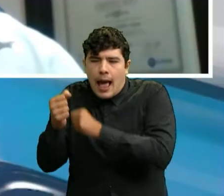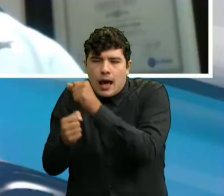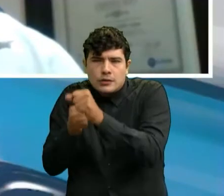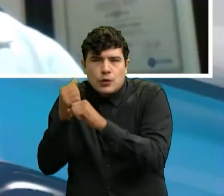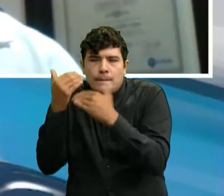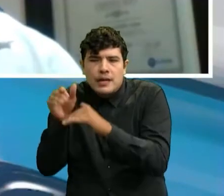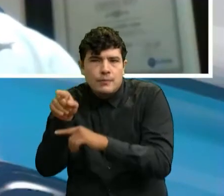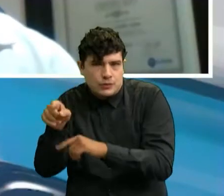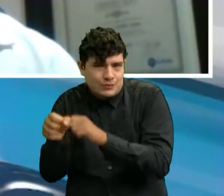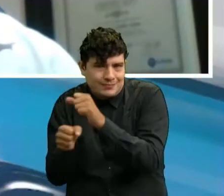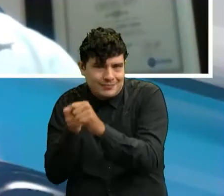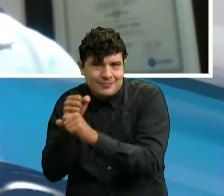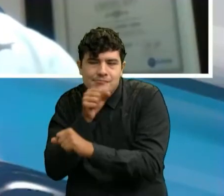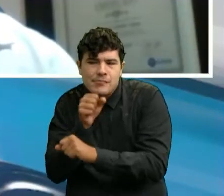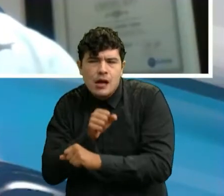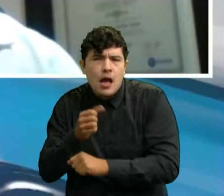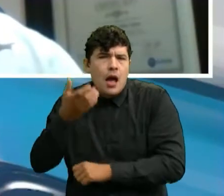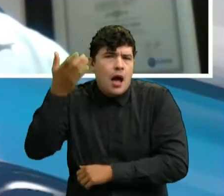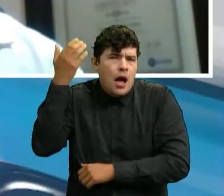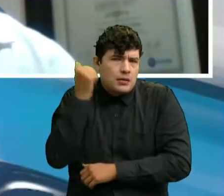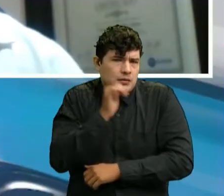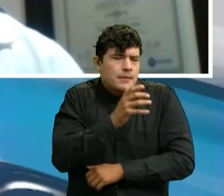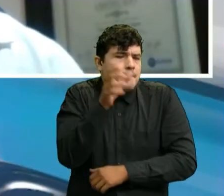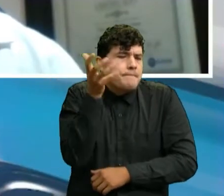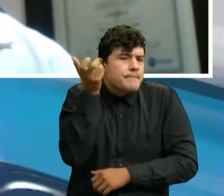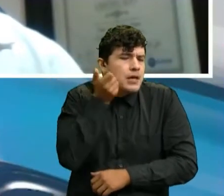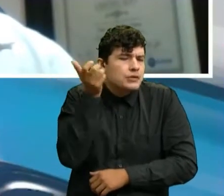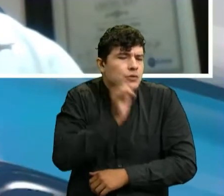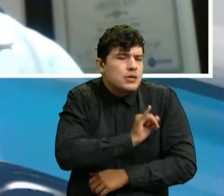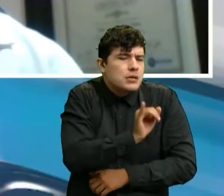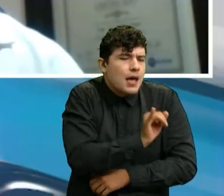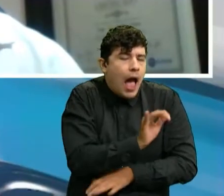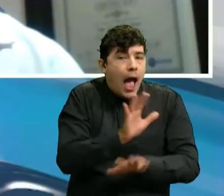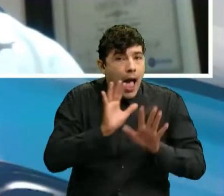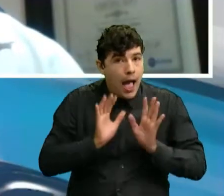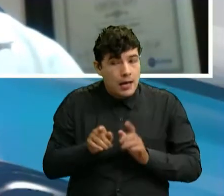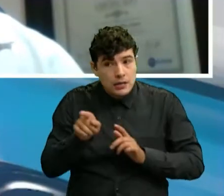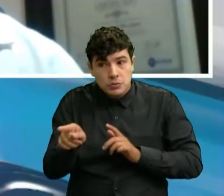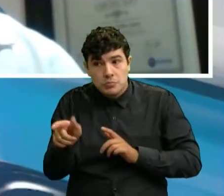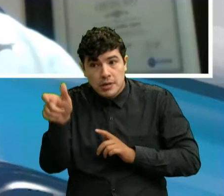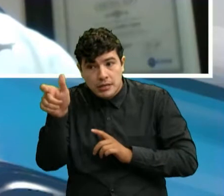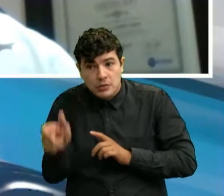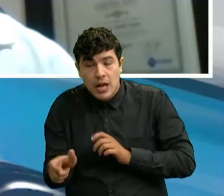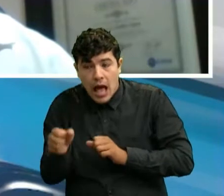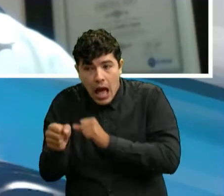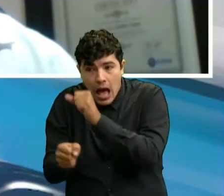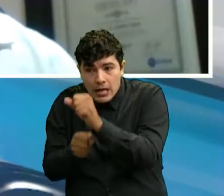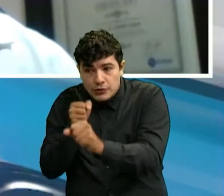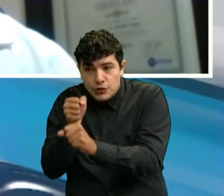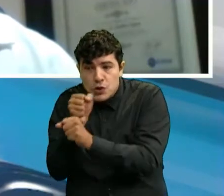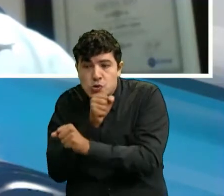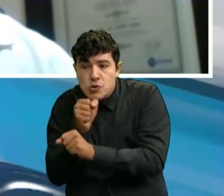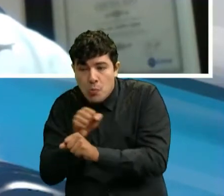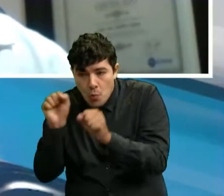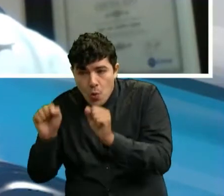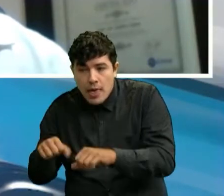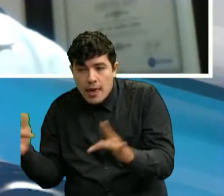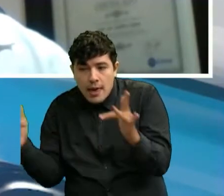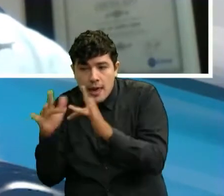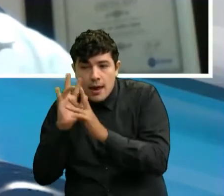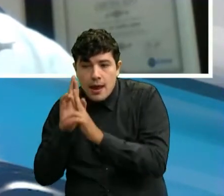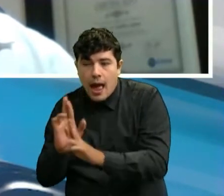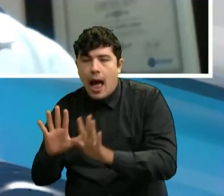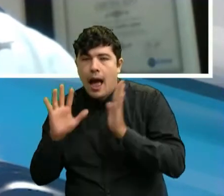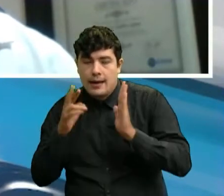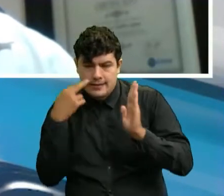vejez, venía pensionado por invalidez, se puede revisar para que ese estatus de pensionado por